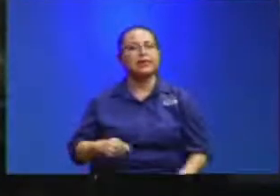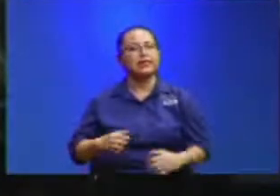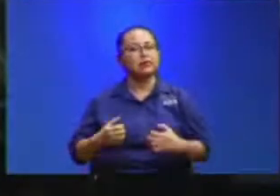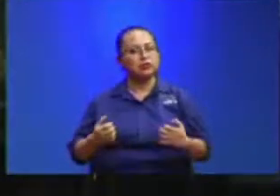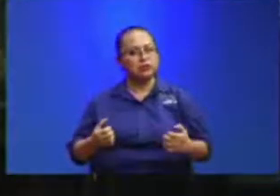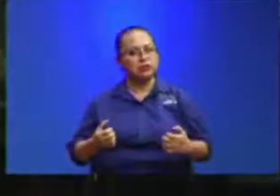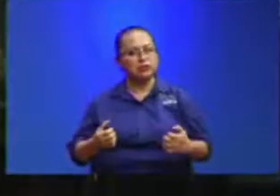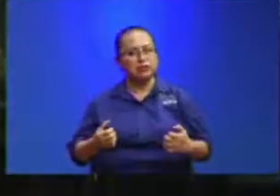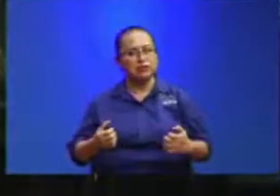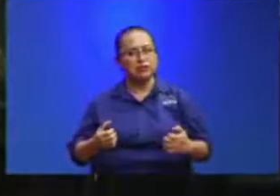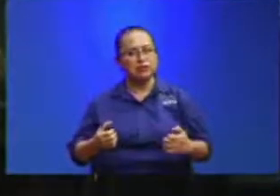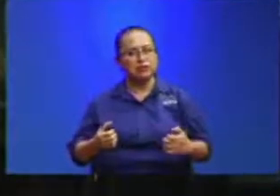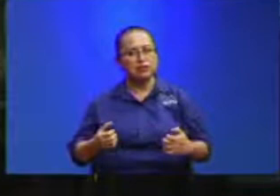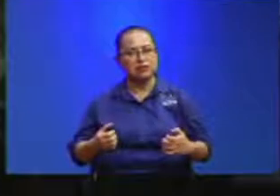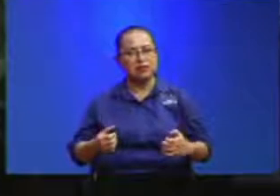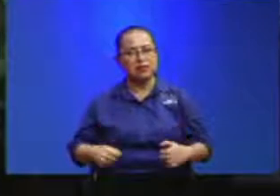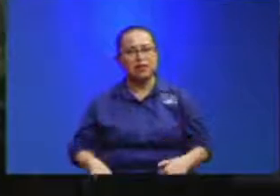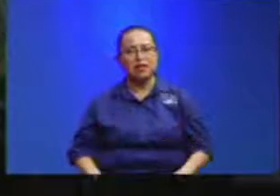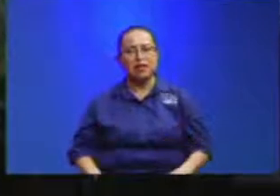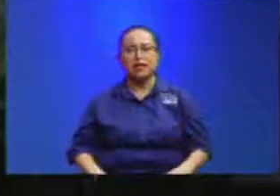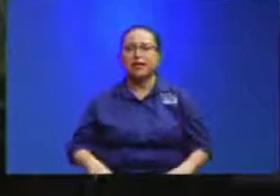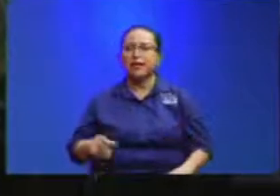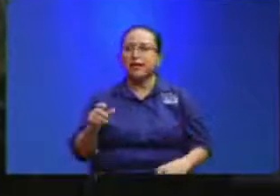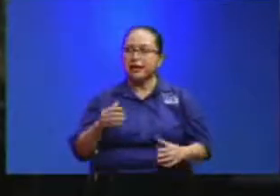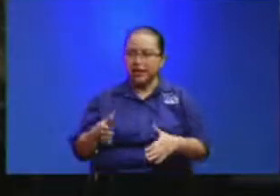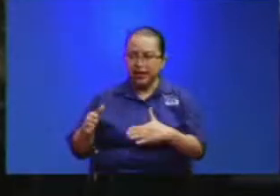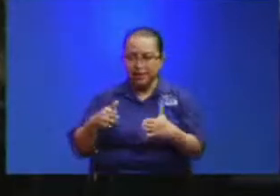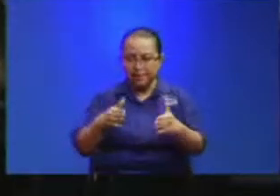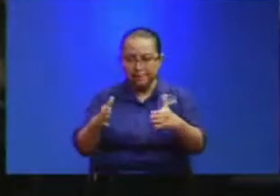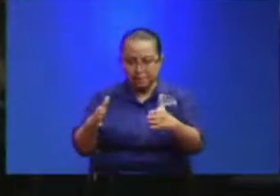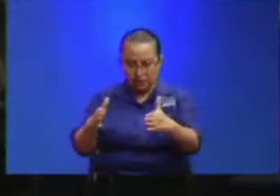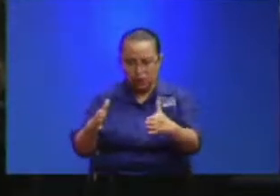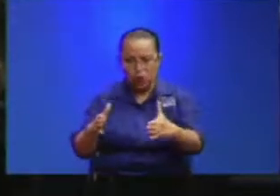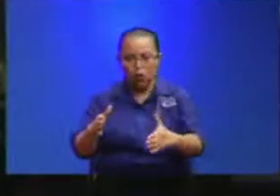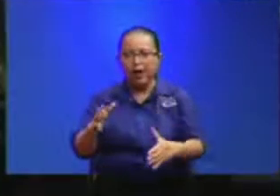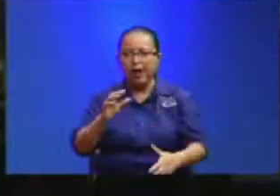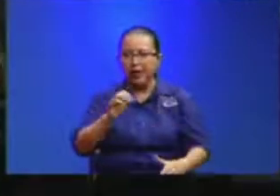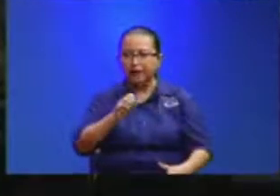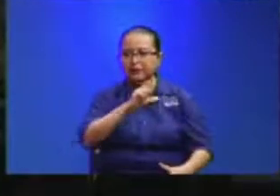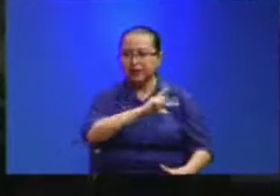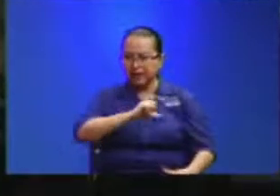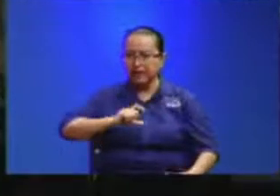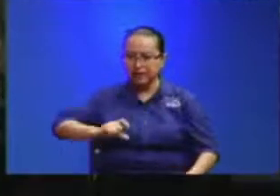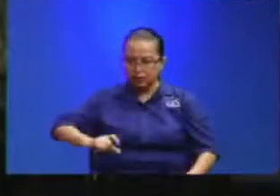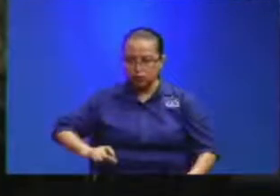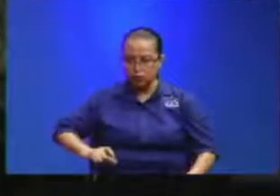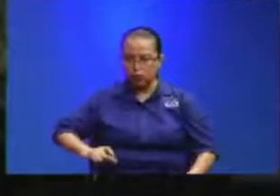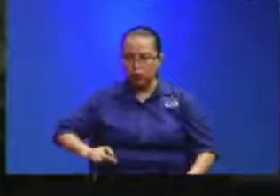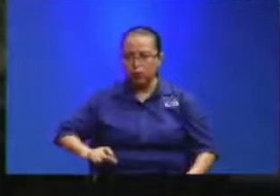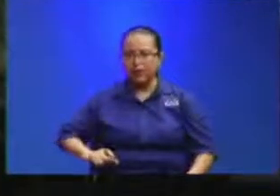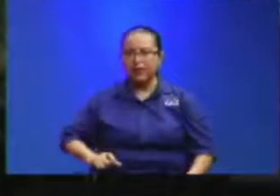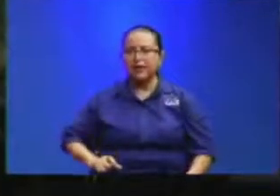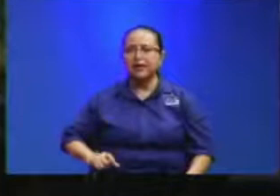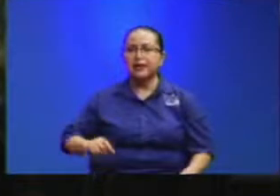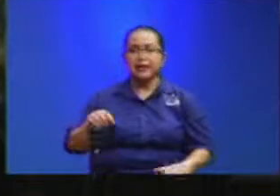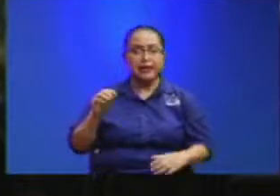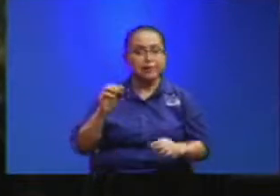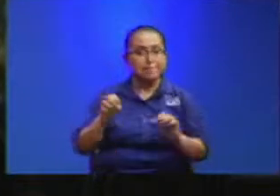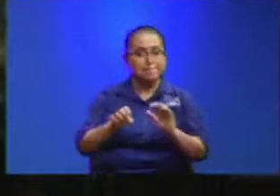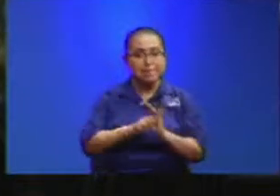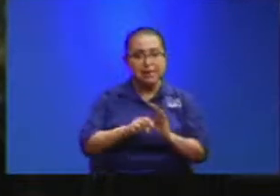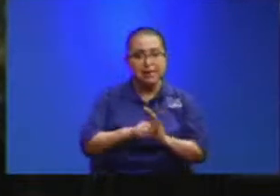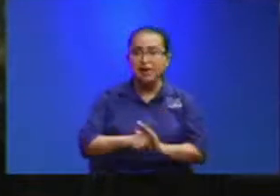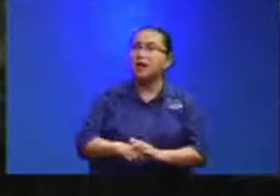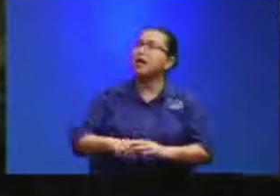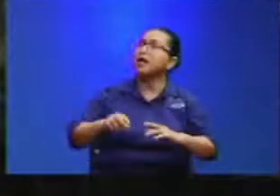primeramente es cristo el camino de regreso a la casa del padre hermoso hermano y el camino que